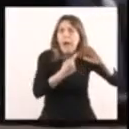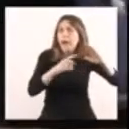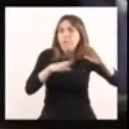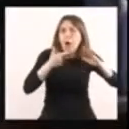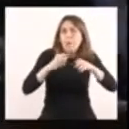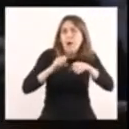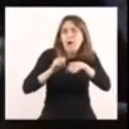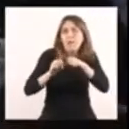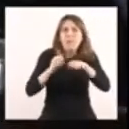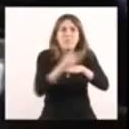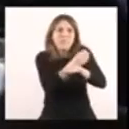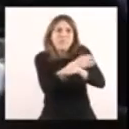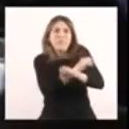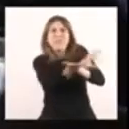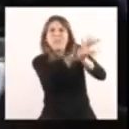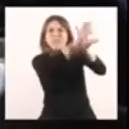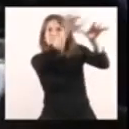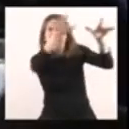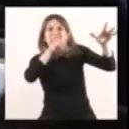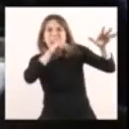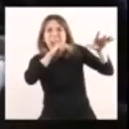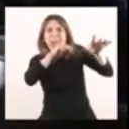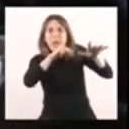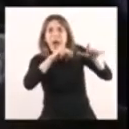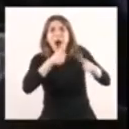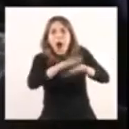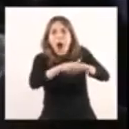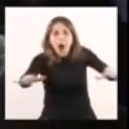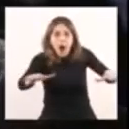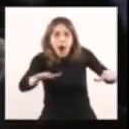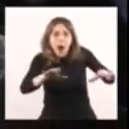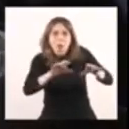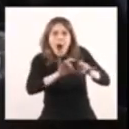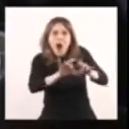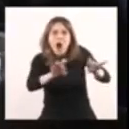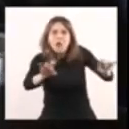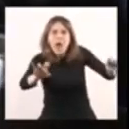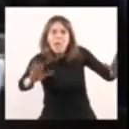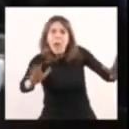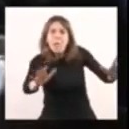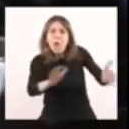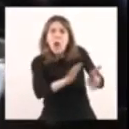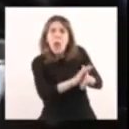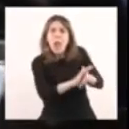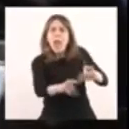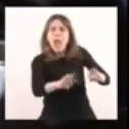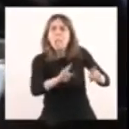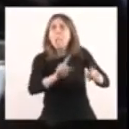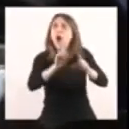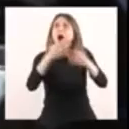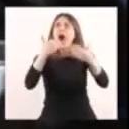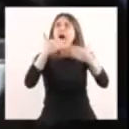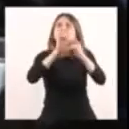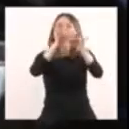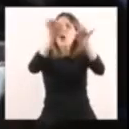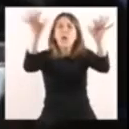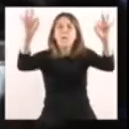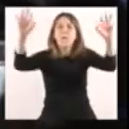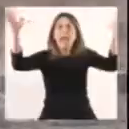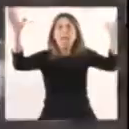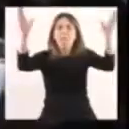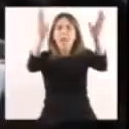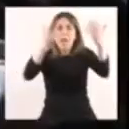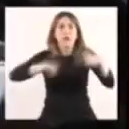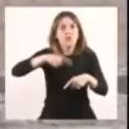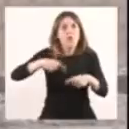limpio y el agua fue más cristalina. Pues bien, tenemos que tomar esa enseñanza y tenemos que valorar este